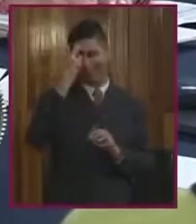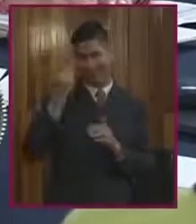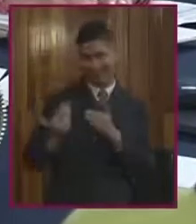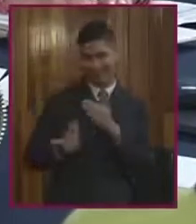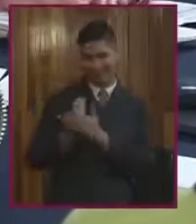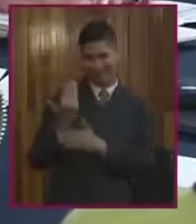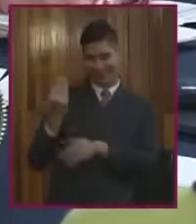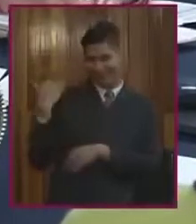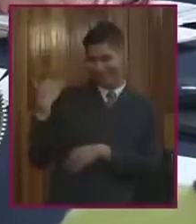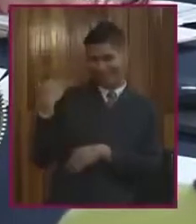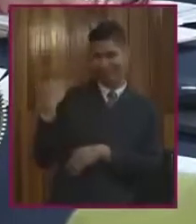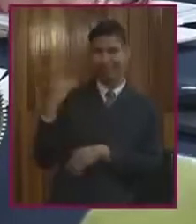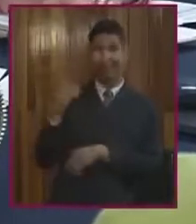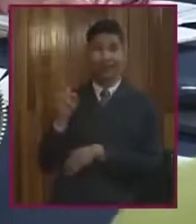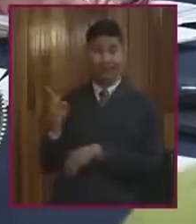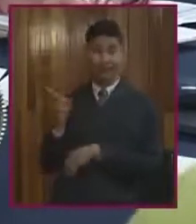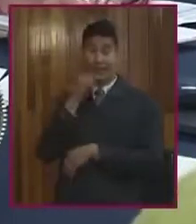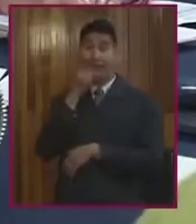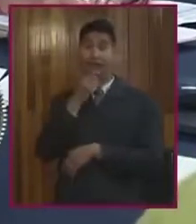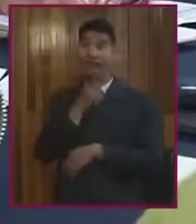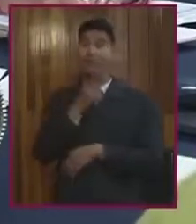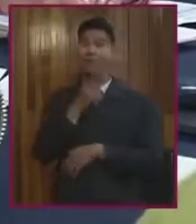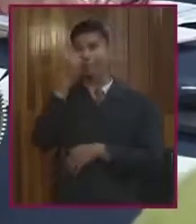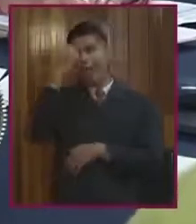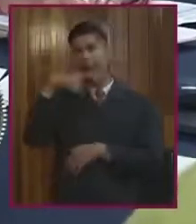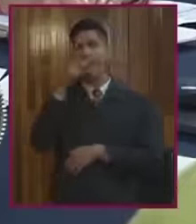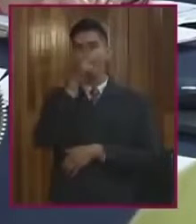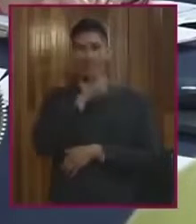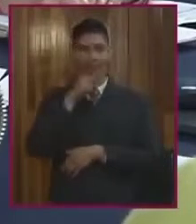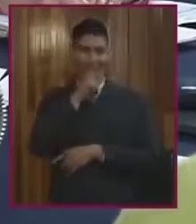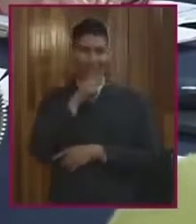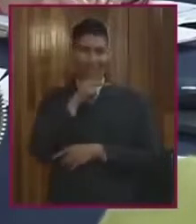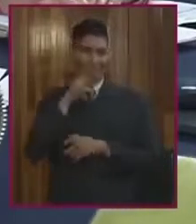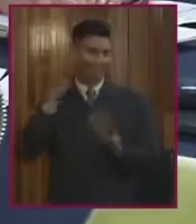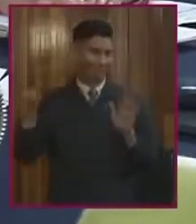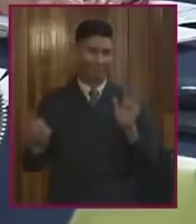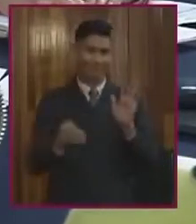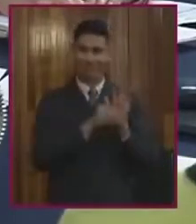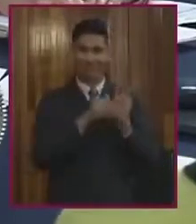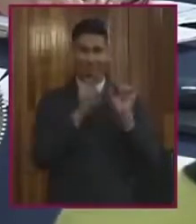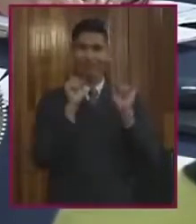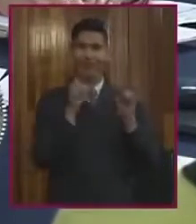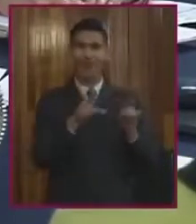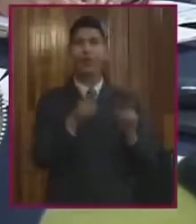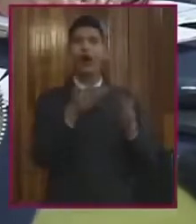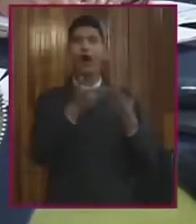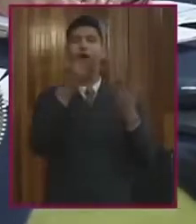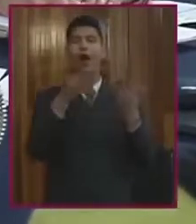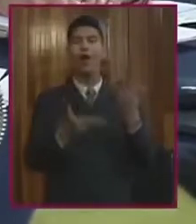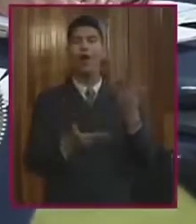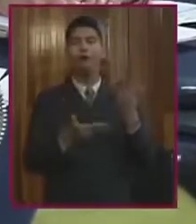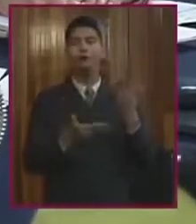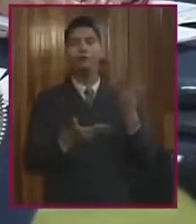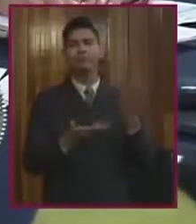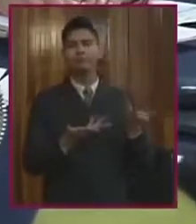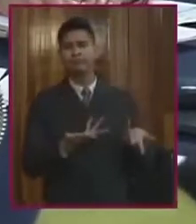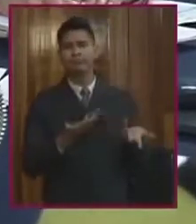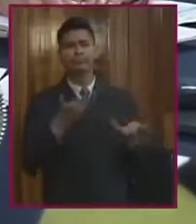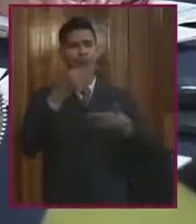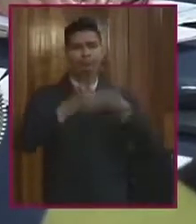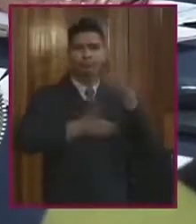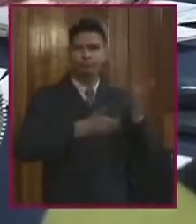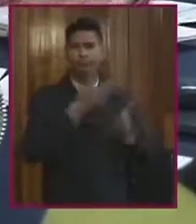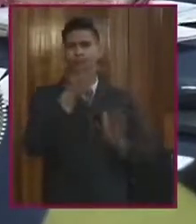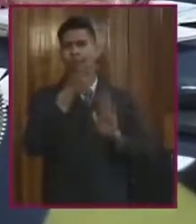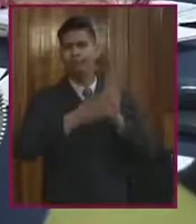para celebrar. Creo que hay varios retos planteados sobre cómo estos cambios de orientación se llevarán a cabo. En esa dirección